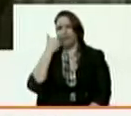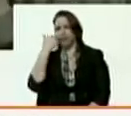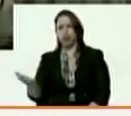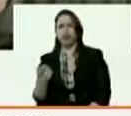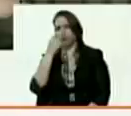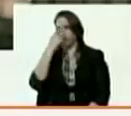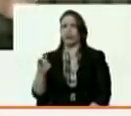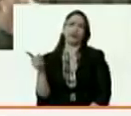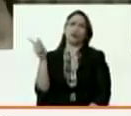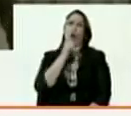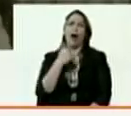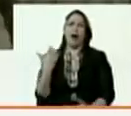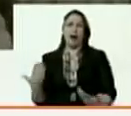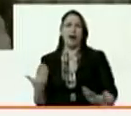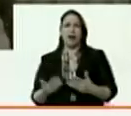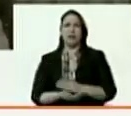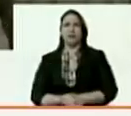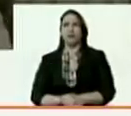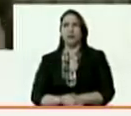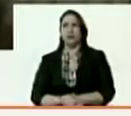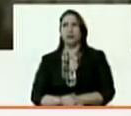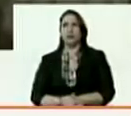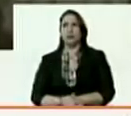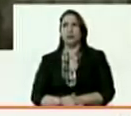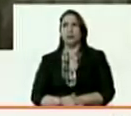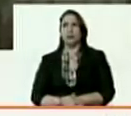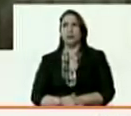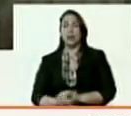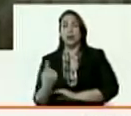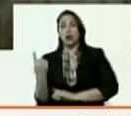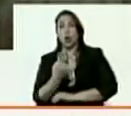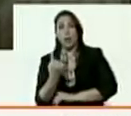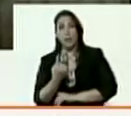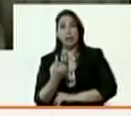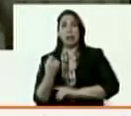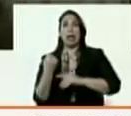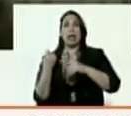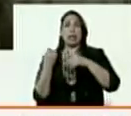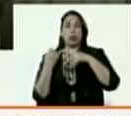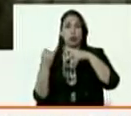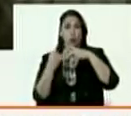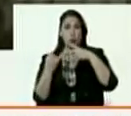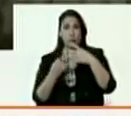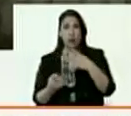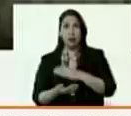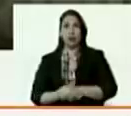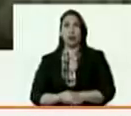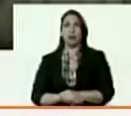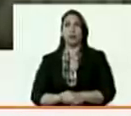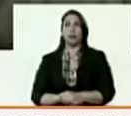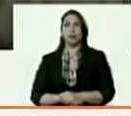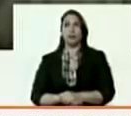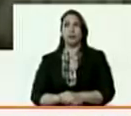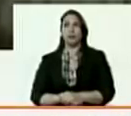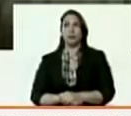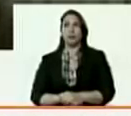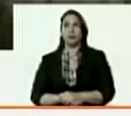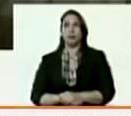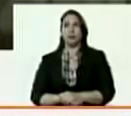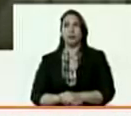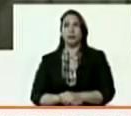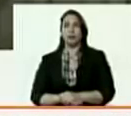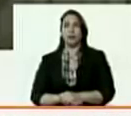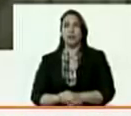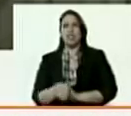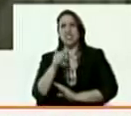es inservible. Es inservible, es solamente un instrumento de genuflexión por parte de